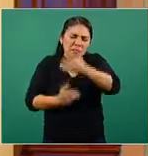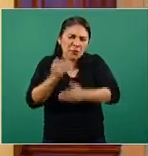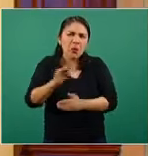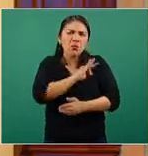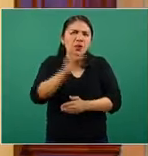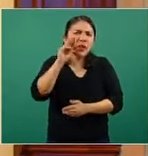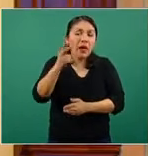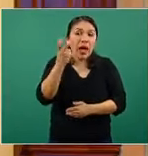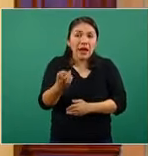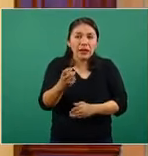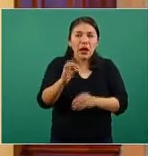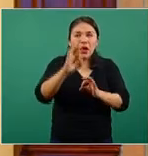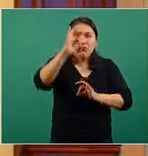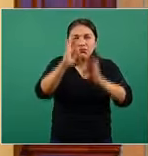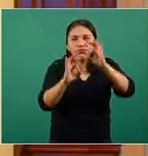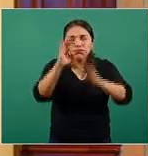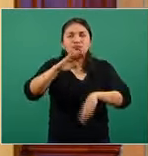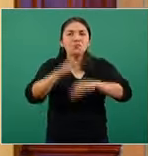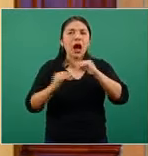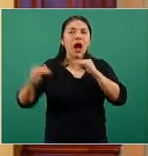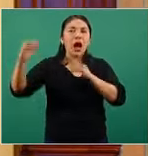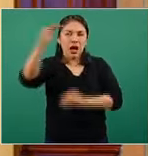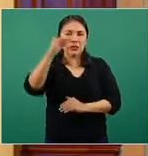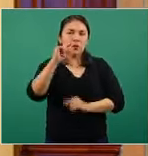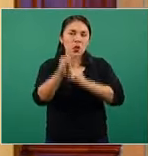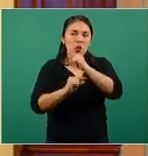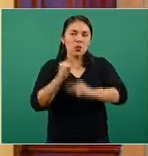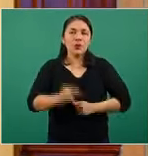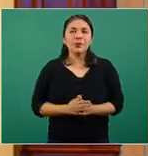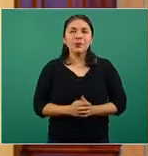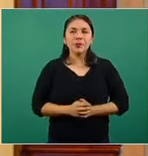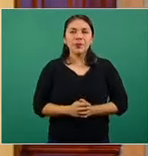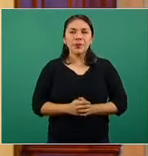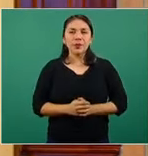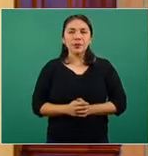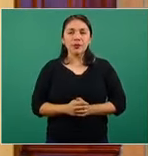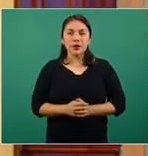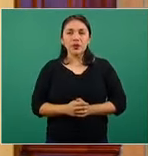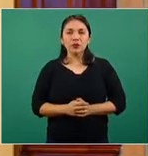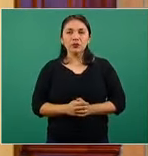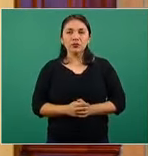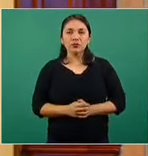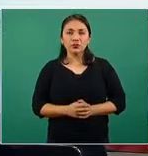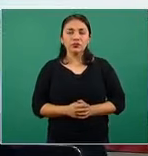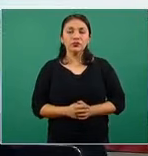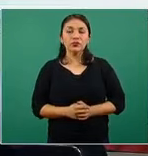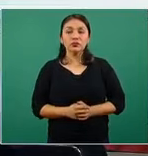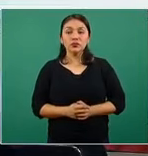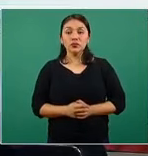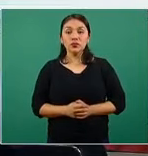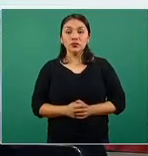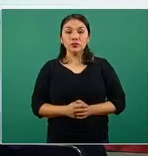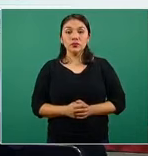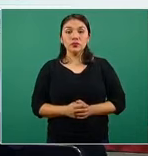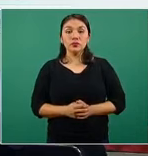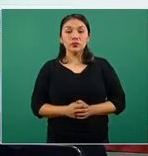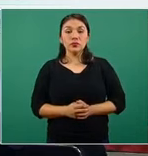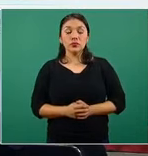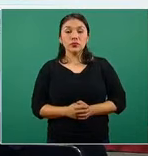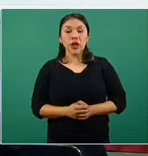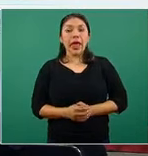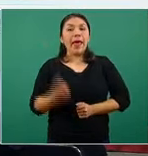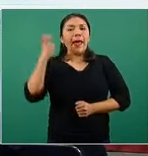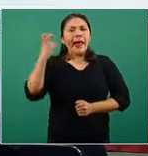proporciones se incrementan. Veamos la siguiente diapositiva. Bien, aquí tenemos el cuadro que